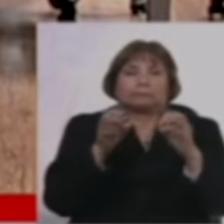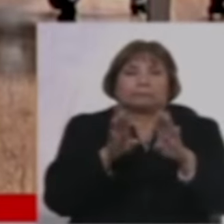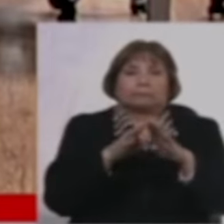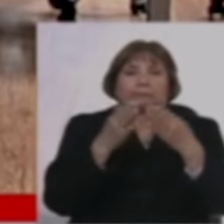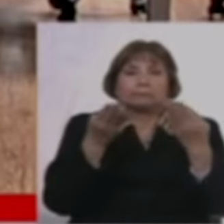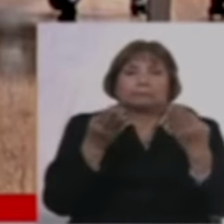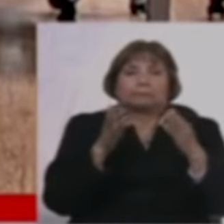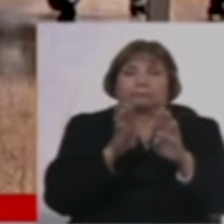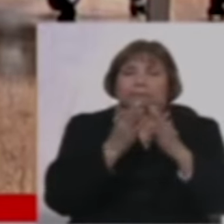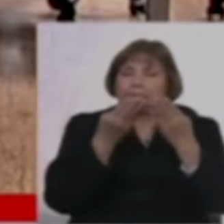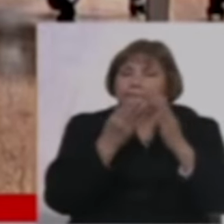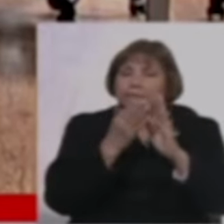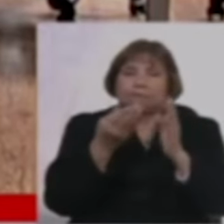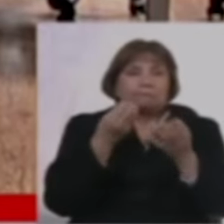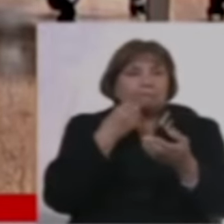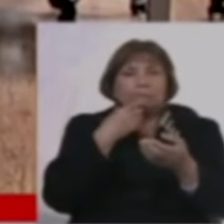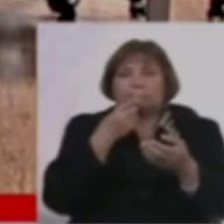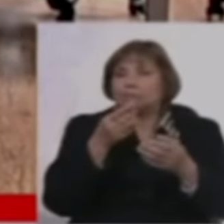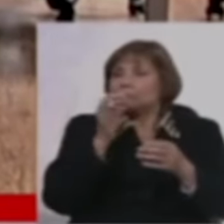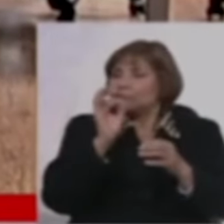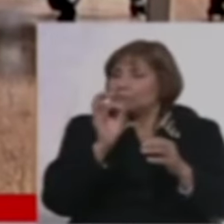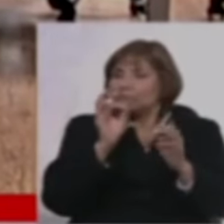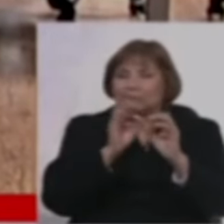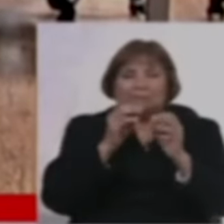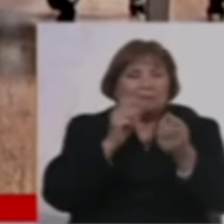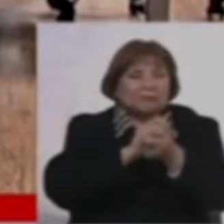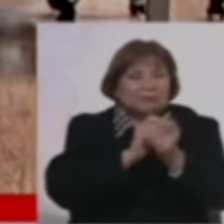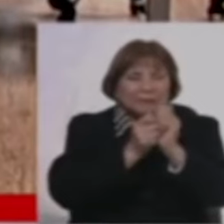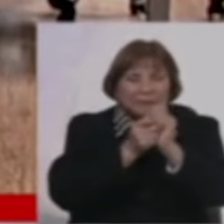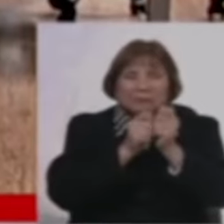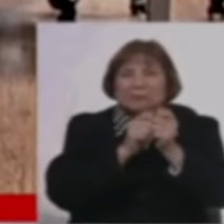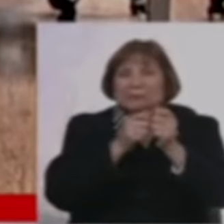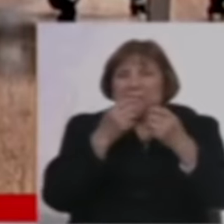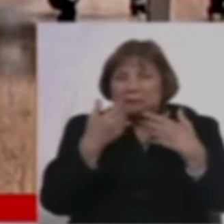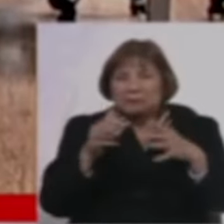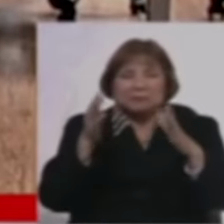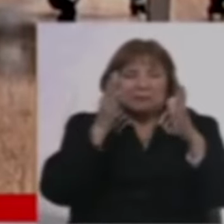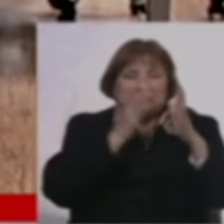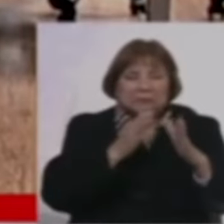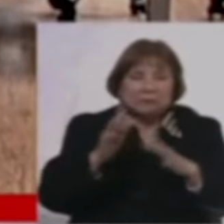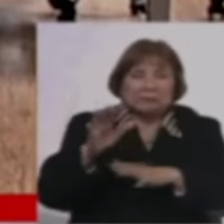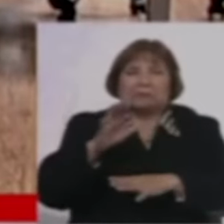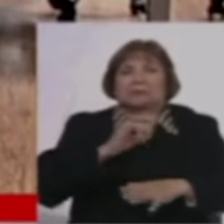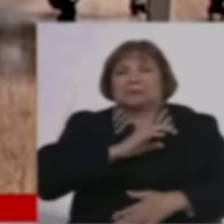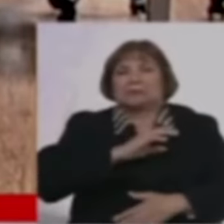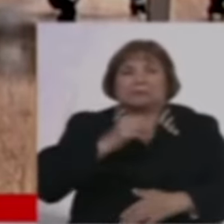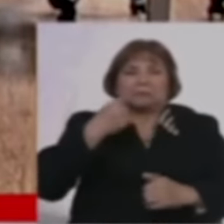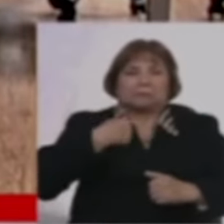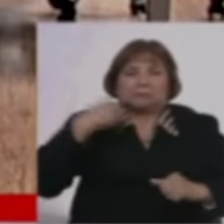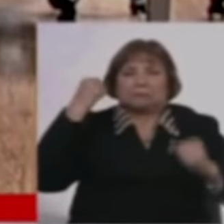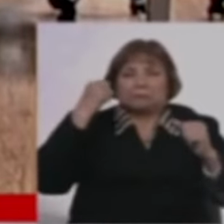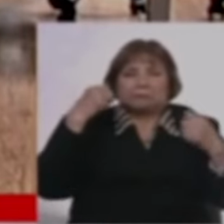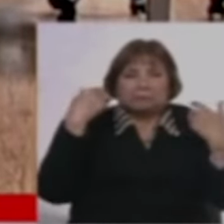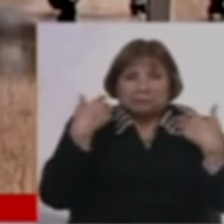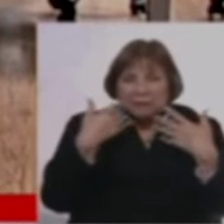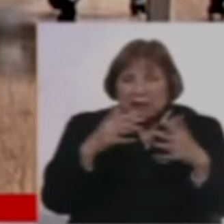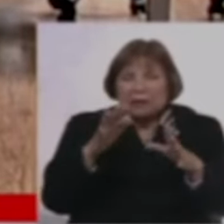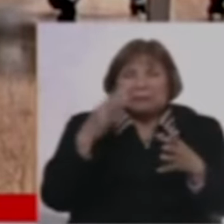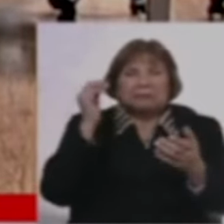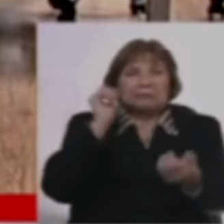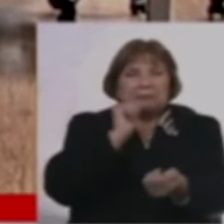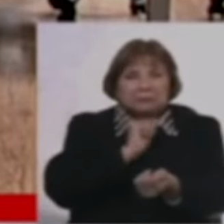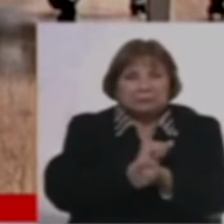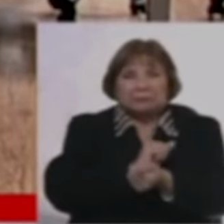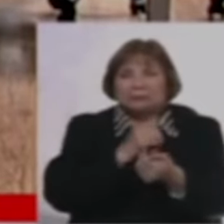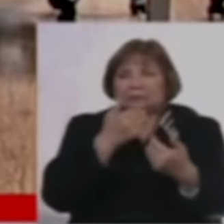Por más que uno pueda decir que sean regenerado o que sean restablecidos sus derechos luego de cumplida una